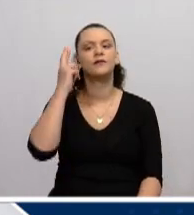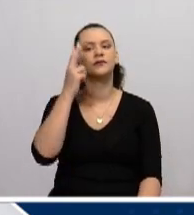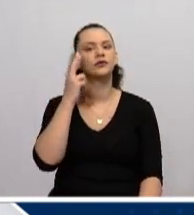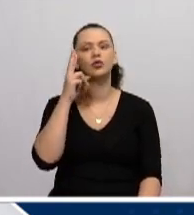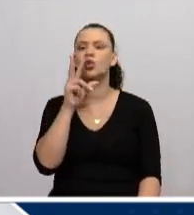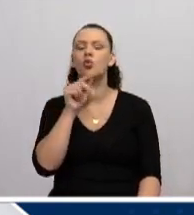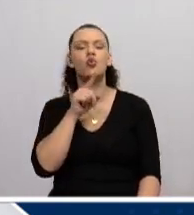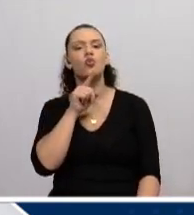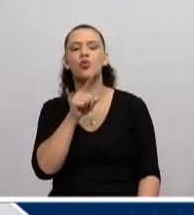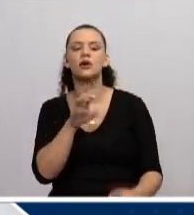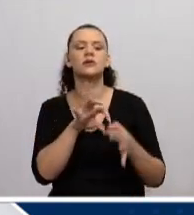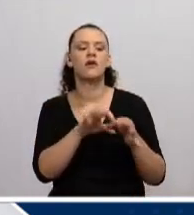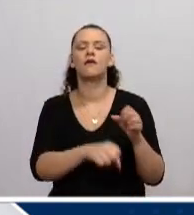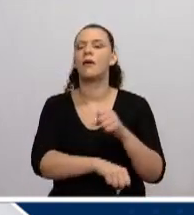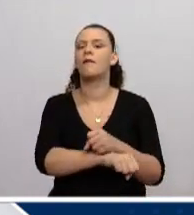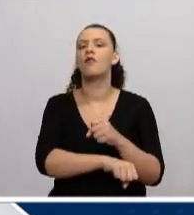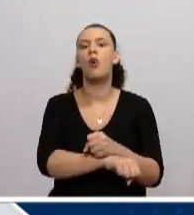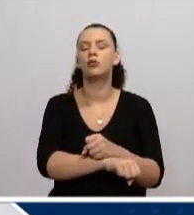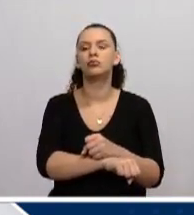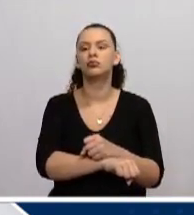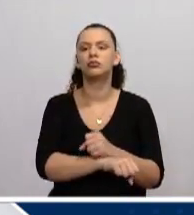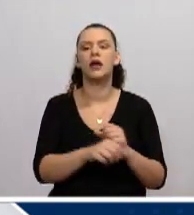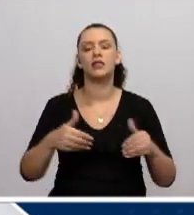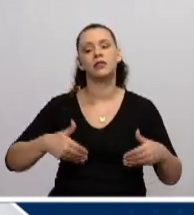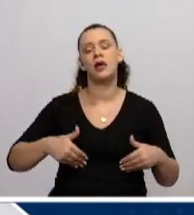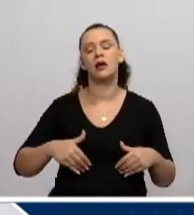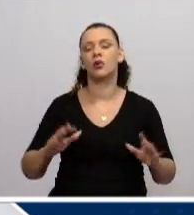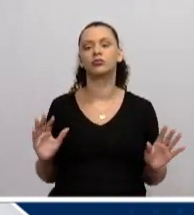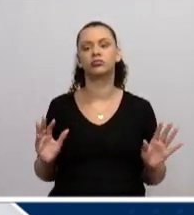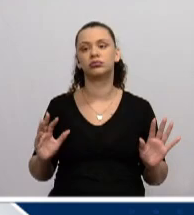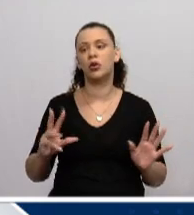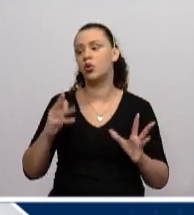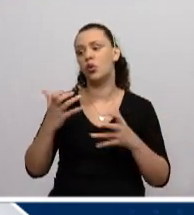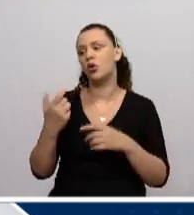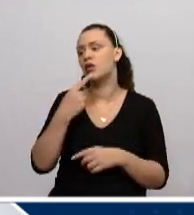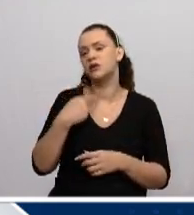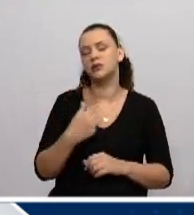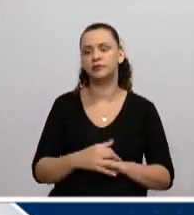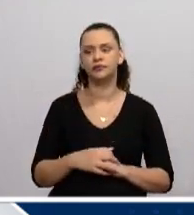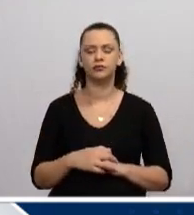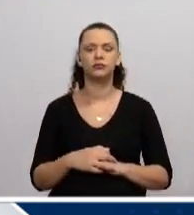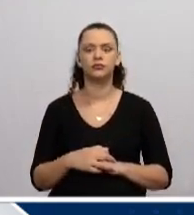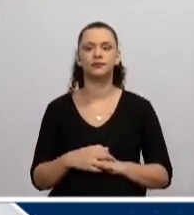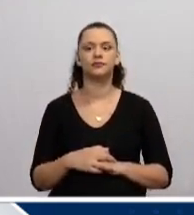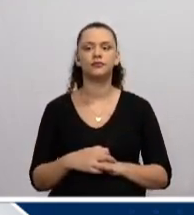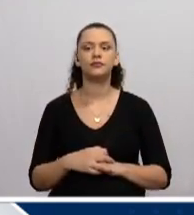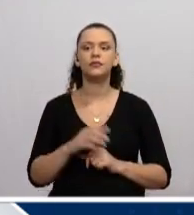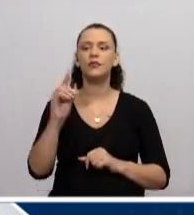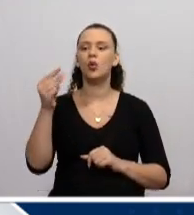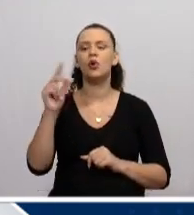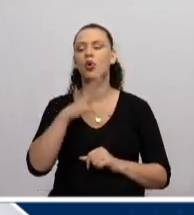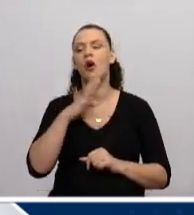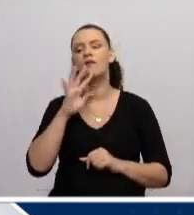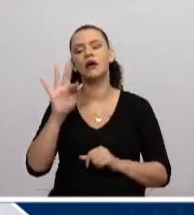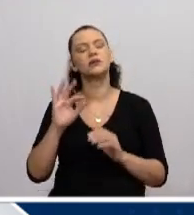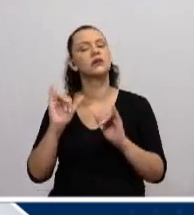no son futbolísticas que él seleccionador pues nunca nos quiso decir sí con mucho y además que David no le gusta que hablemos